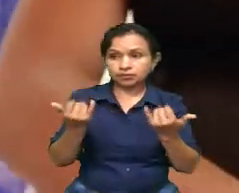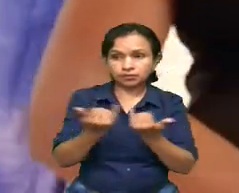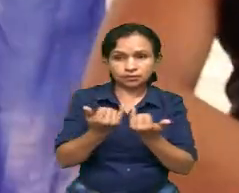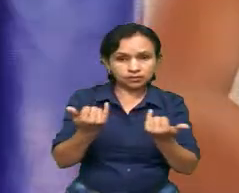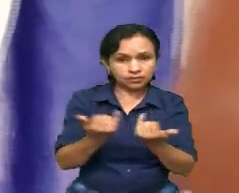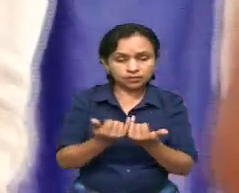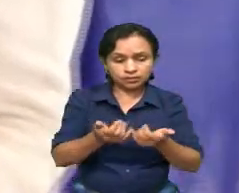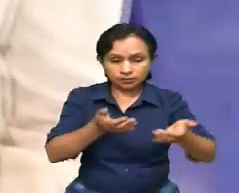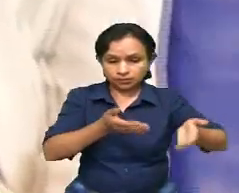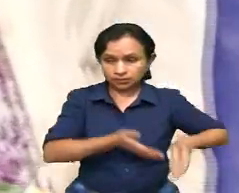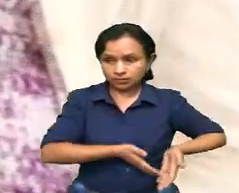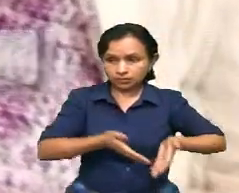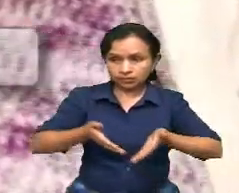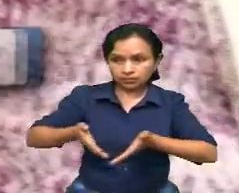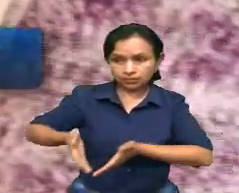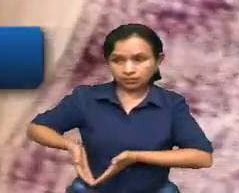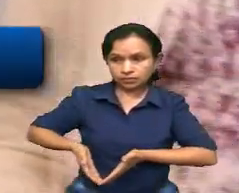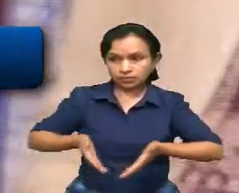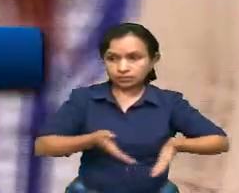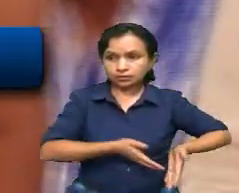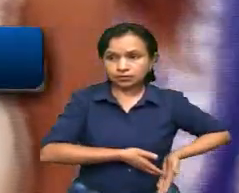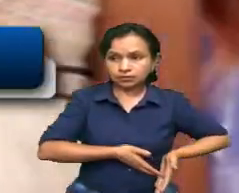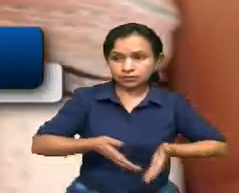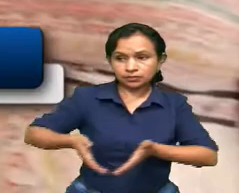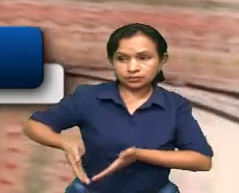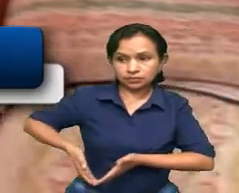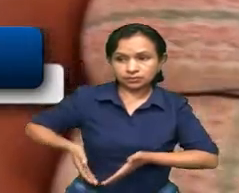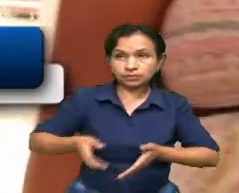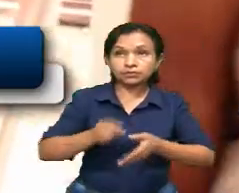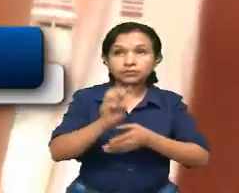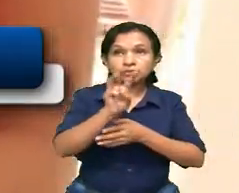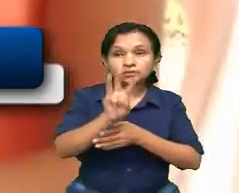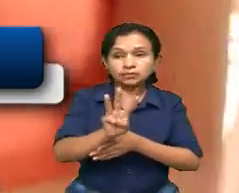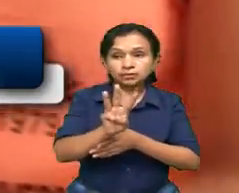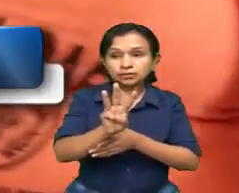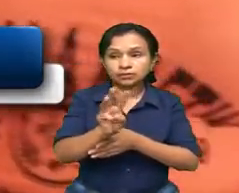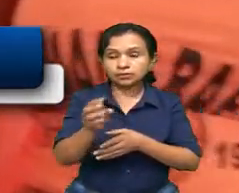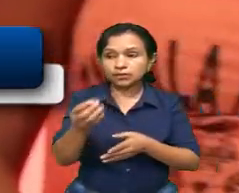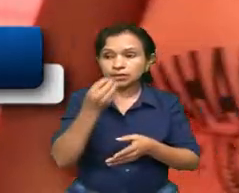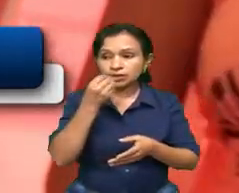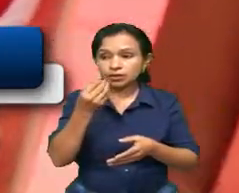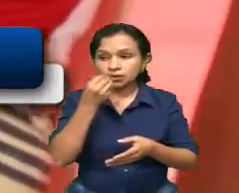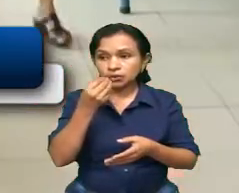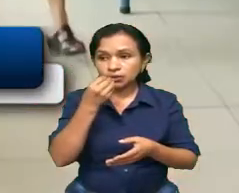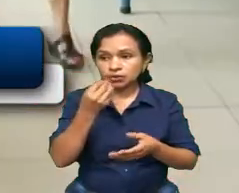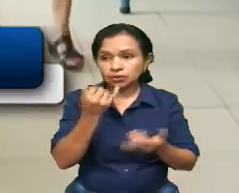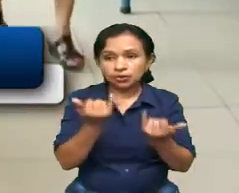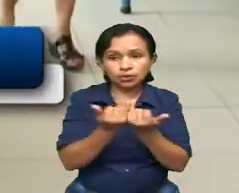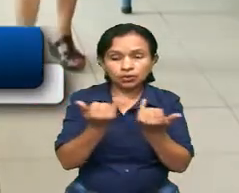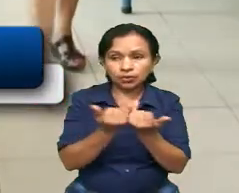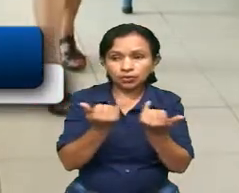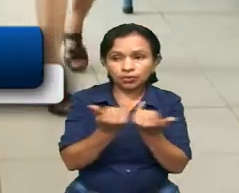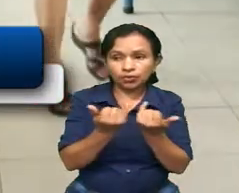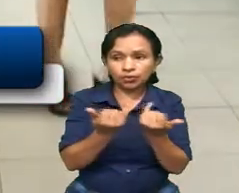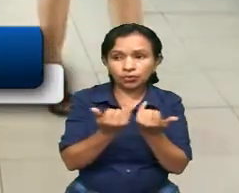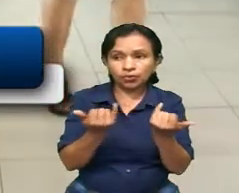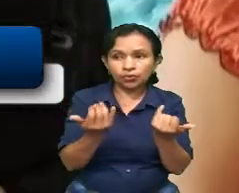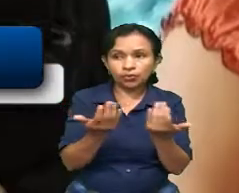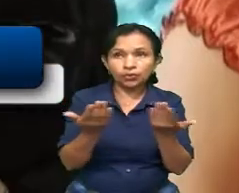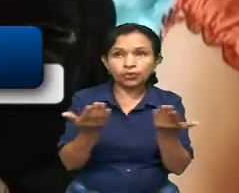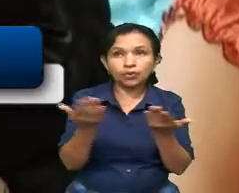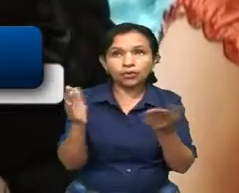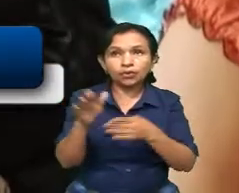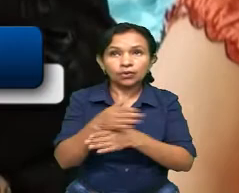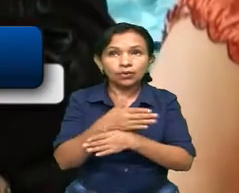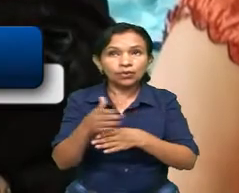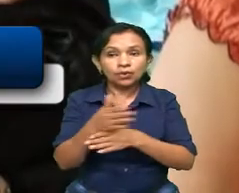o un parto de trillizo. Se tiene previsto un parto de trillizo. ¿La alimentación tiene que ser igual? Sí. ¿O tiene